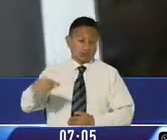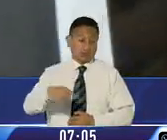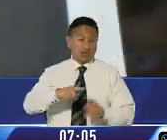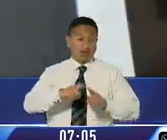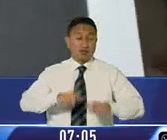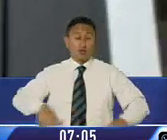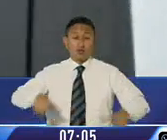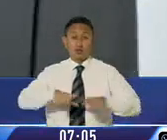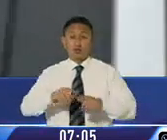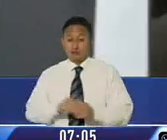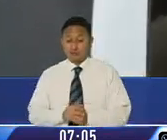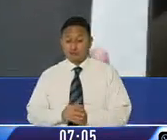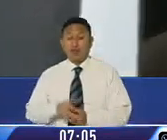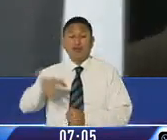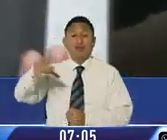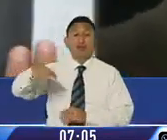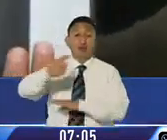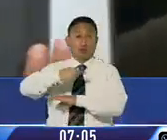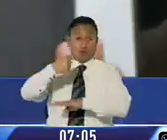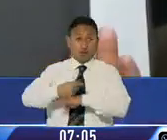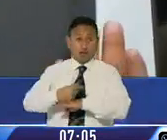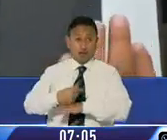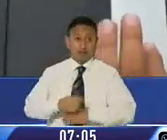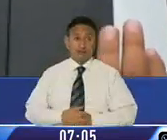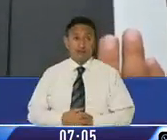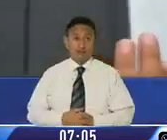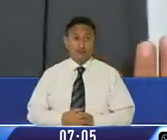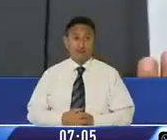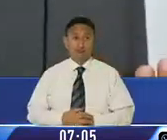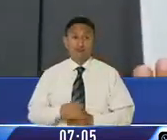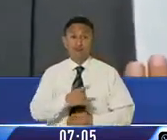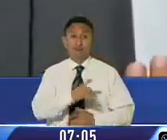distintos puntos de la provincia del Guayas.